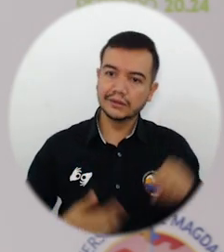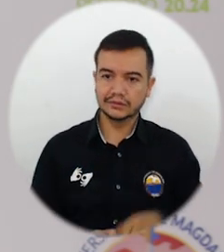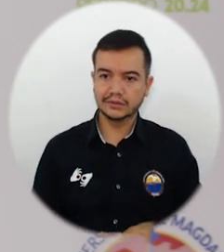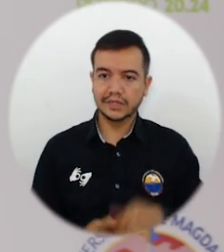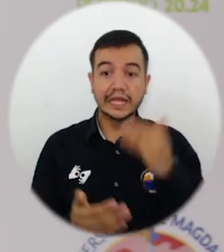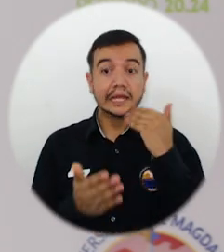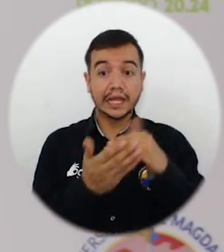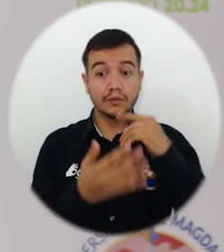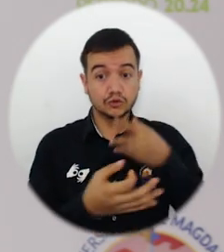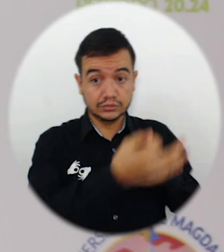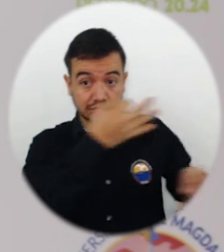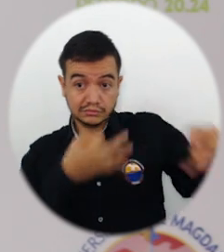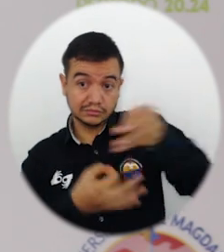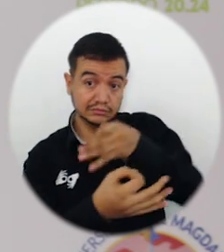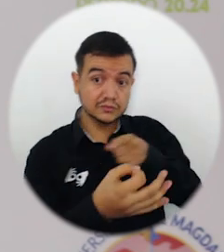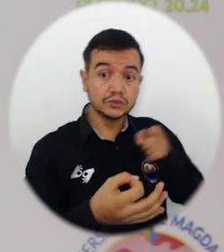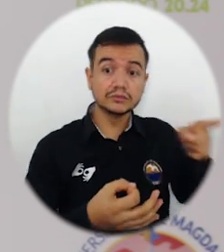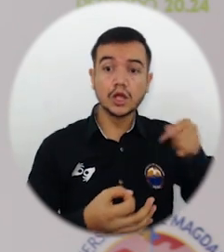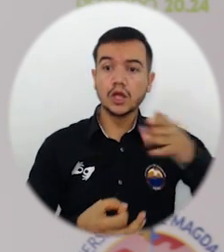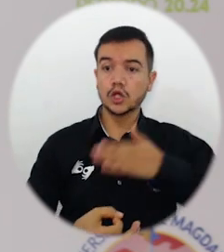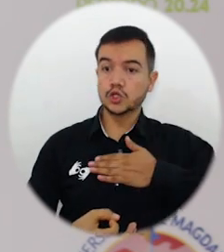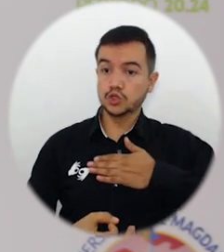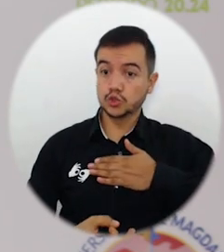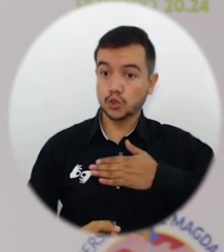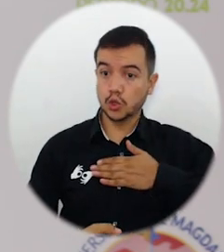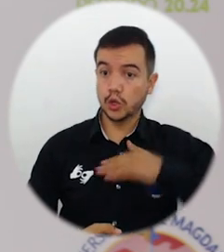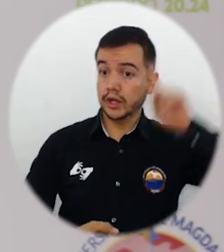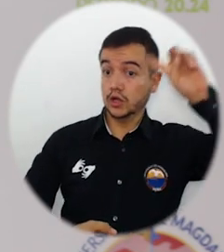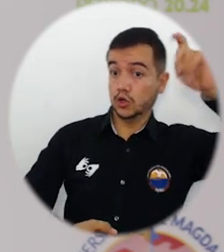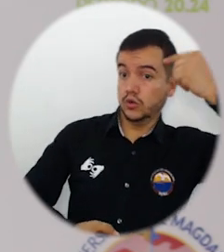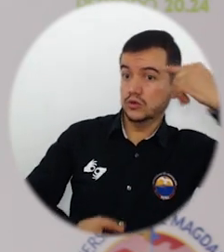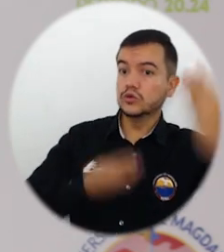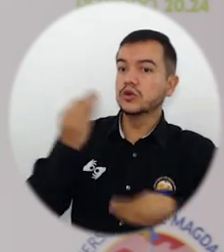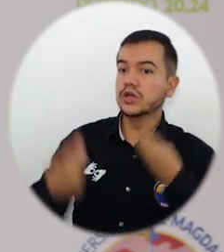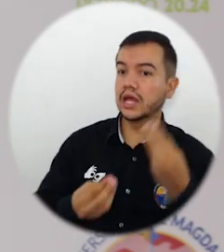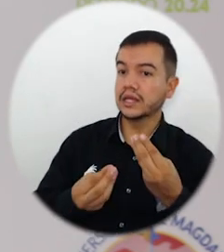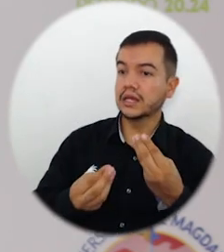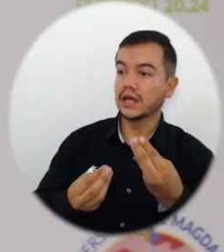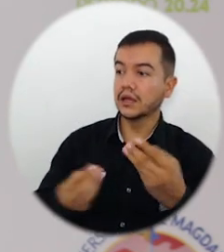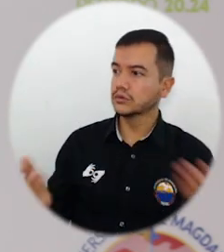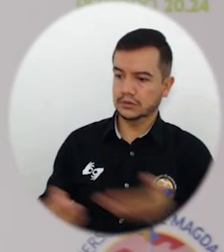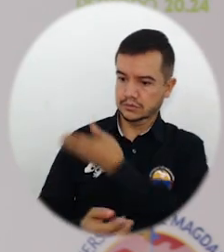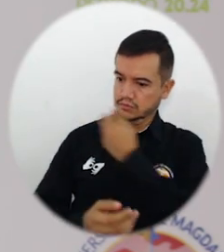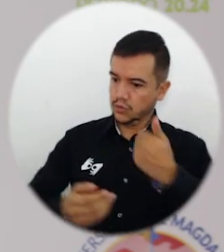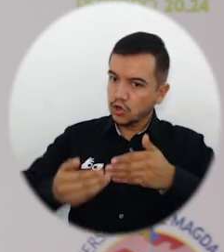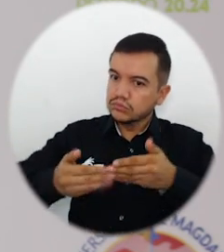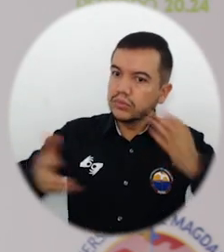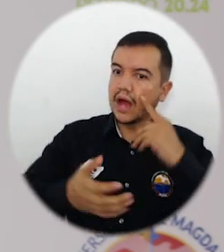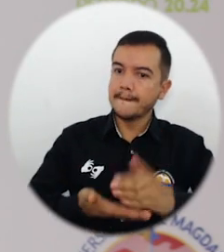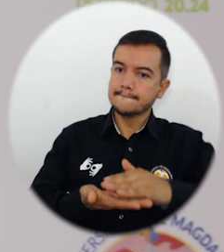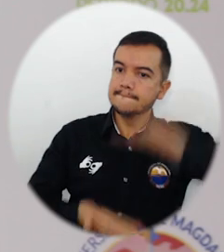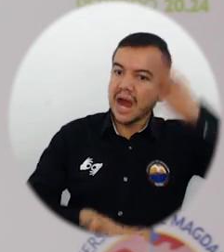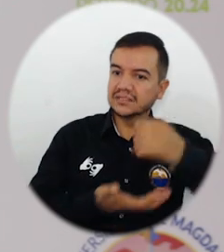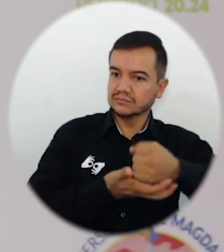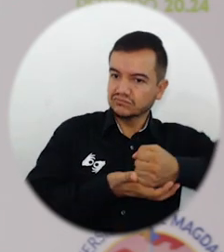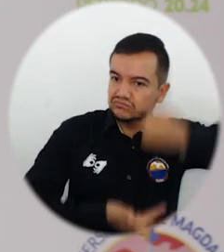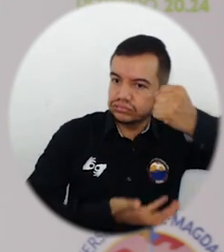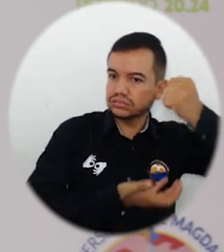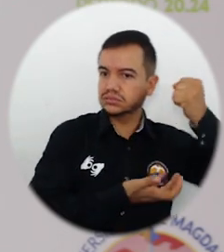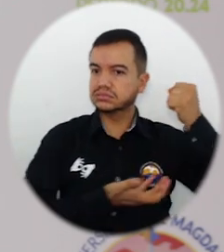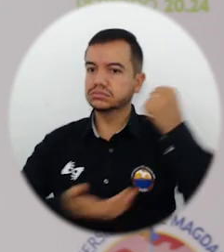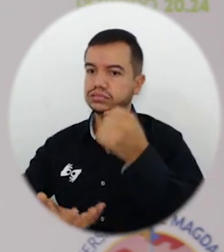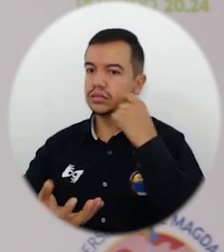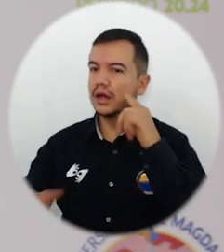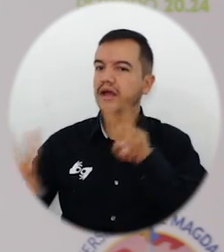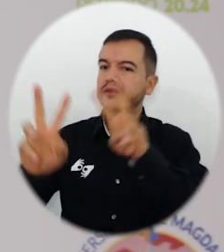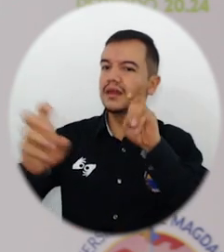el gobernante de este territorio y hubiese tenido participación en eso, al contrario, aumentaría no solo los recursos para matrícula cero, sino que incluiría un